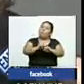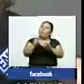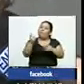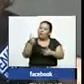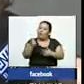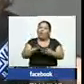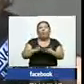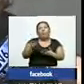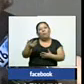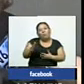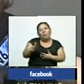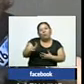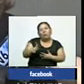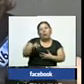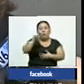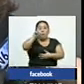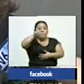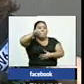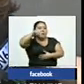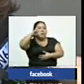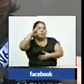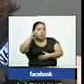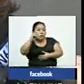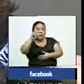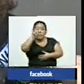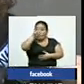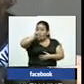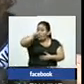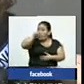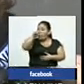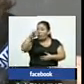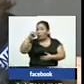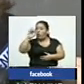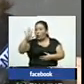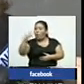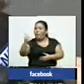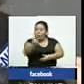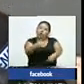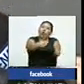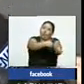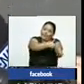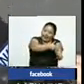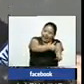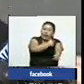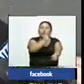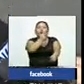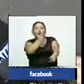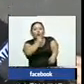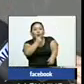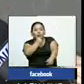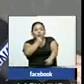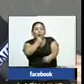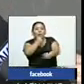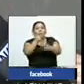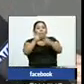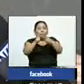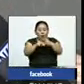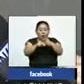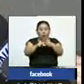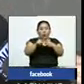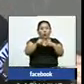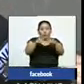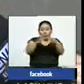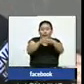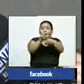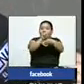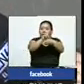Son más, son como 1,105 hospitalizaciones de casos sospechosos. De todos estos, la verdad, 58